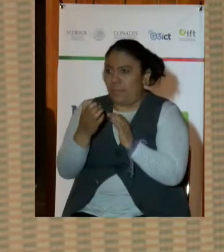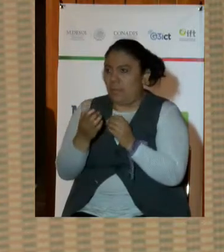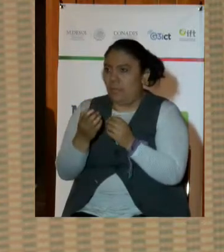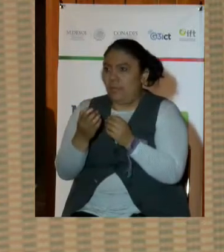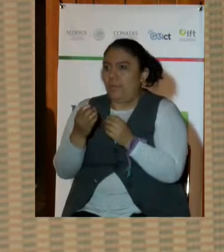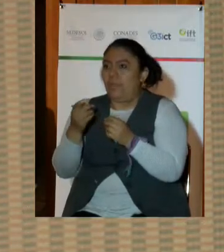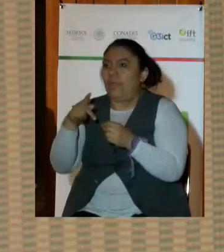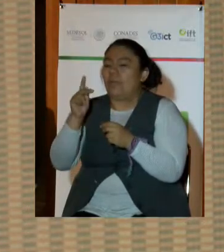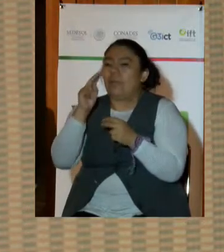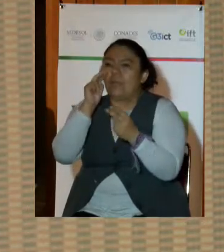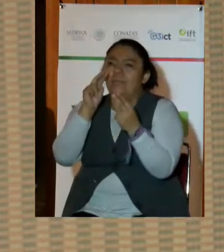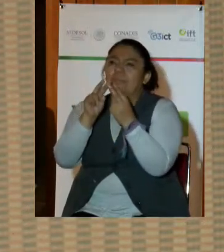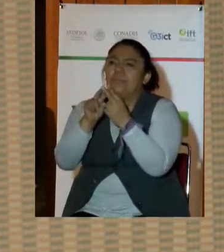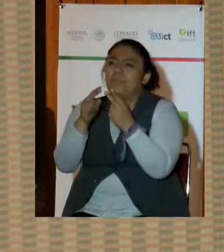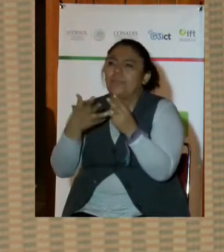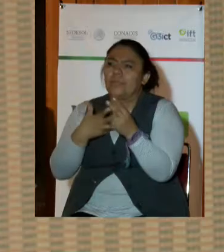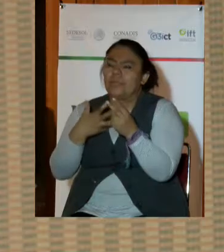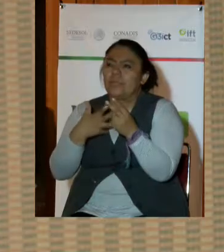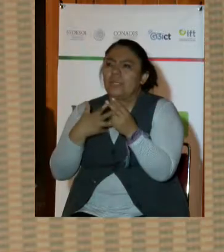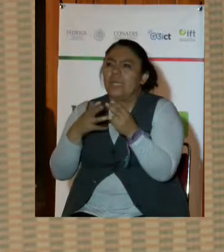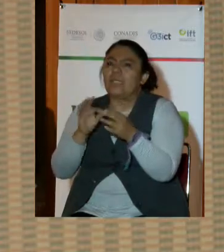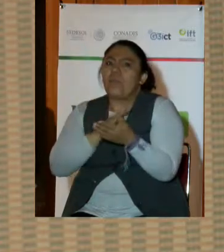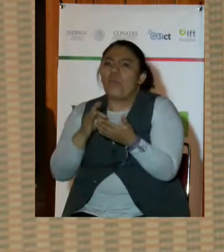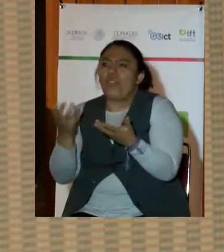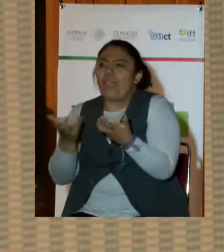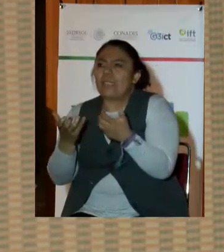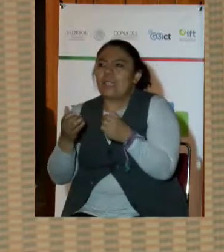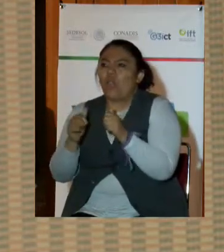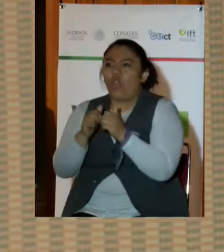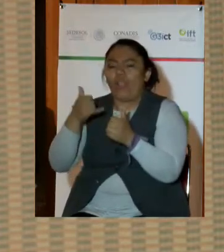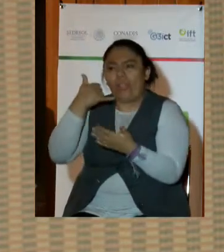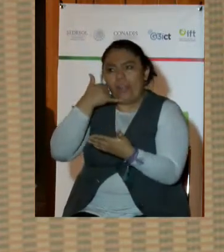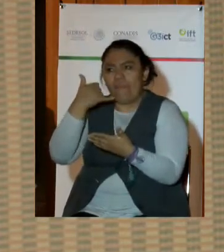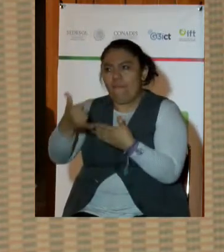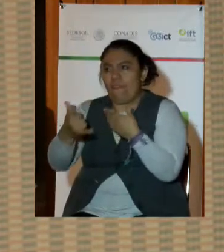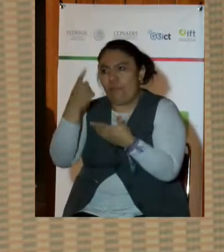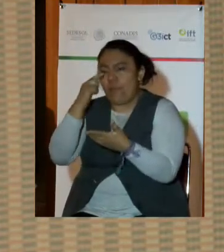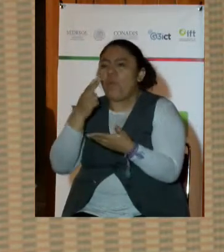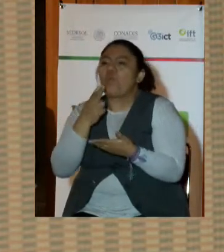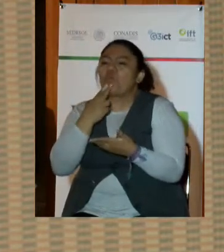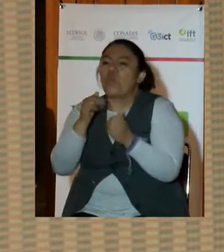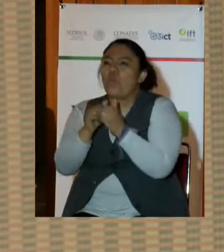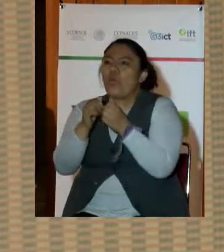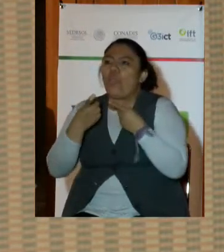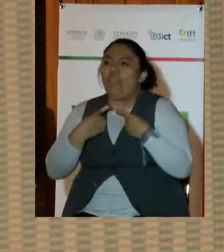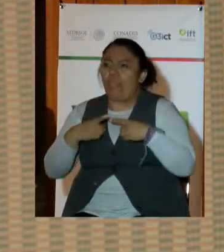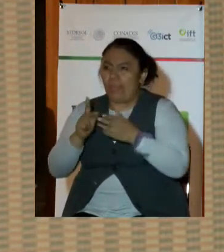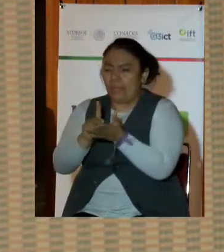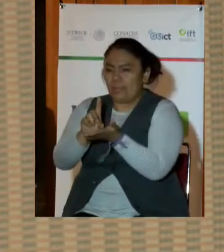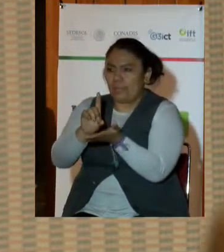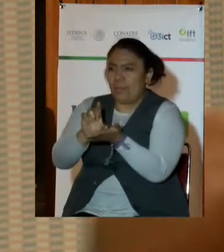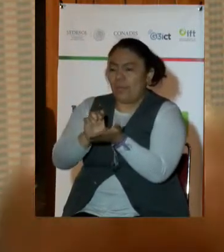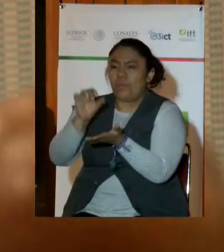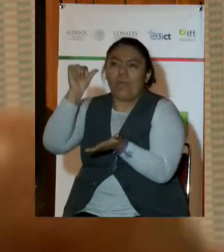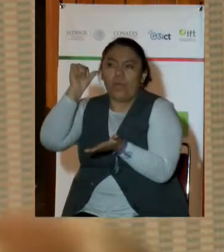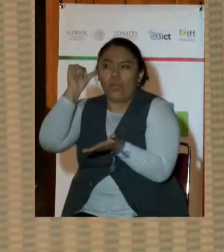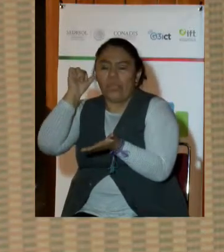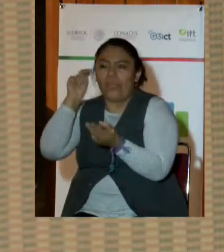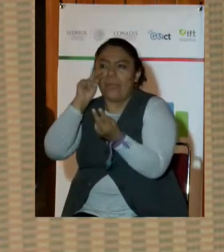a las personas que todavía pudieran comprar un teléfono fijo, que fueran extensas y como dicen, ¿no? Con